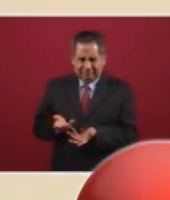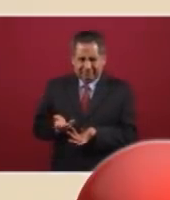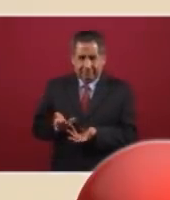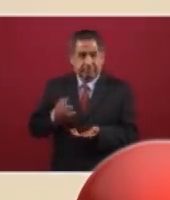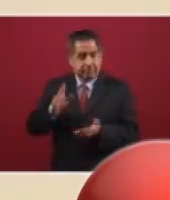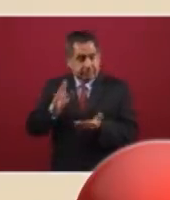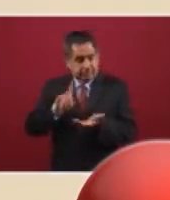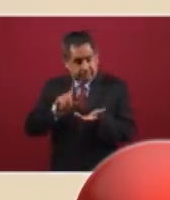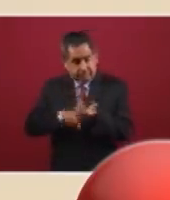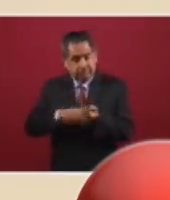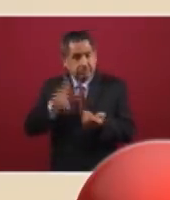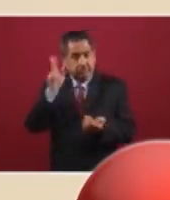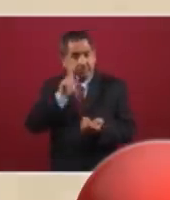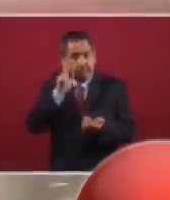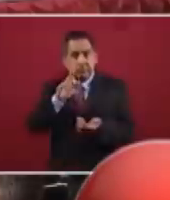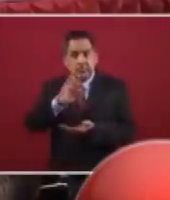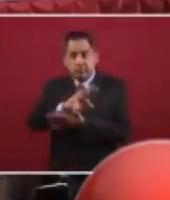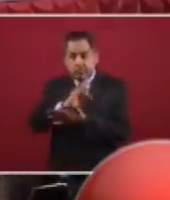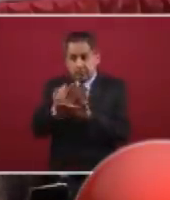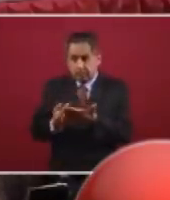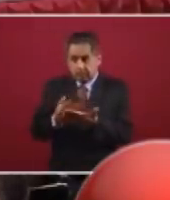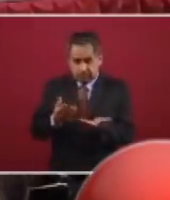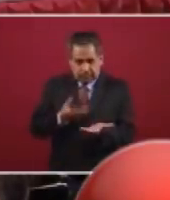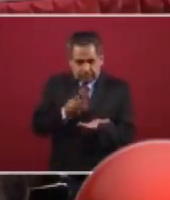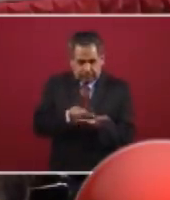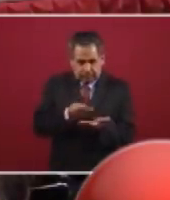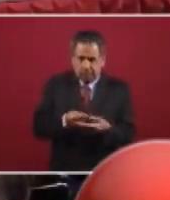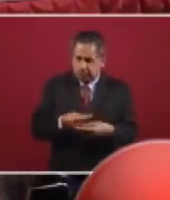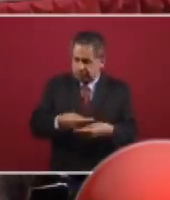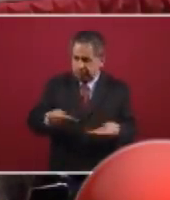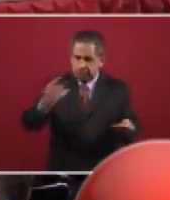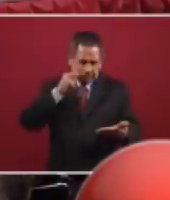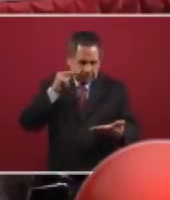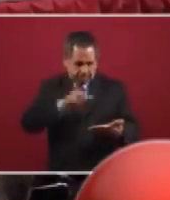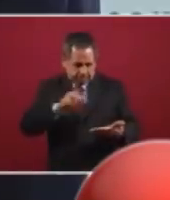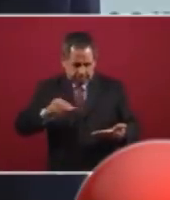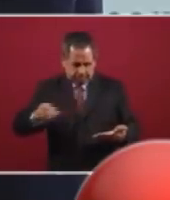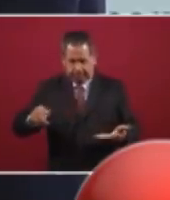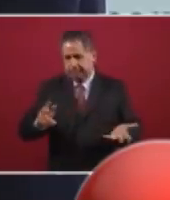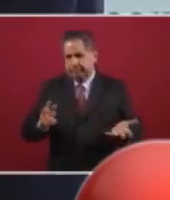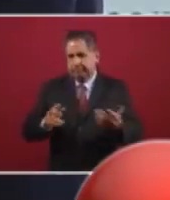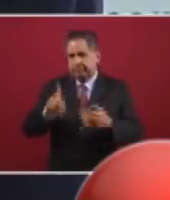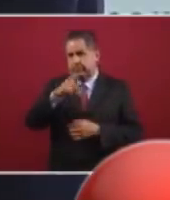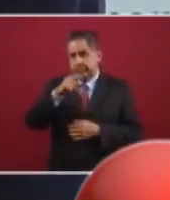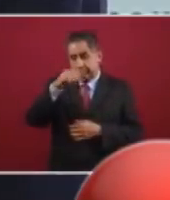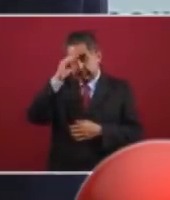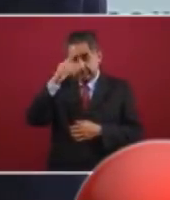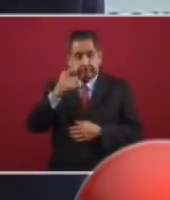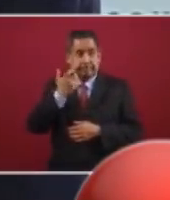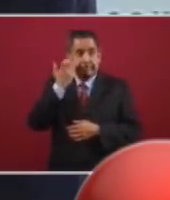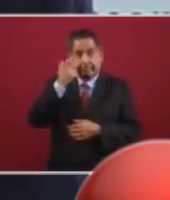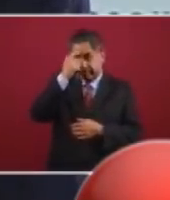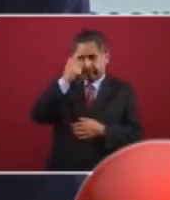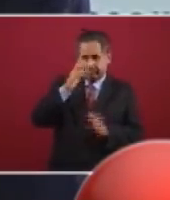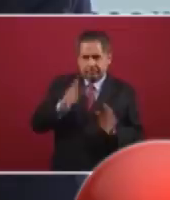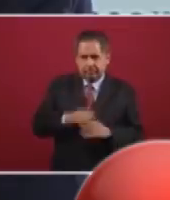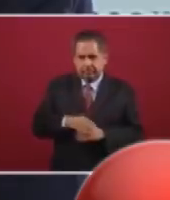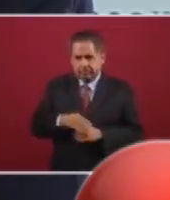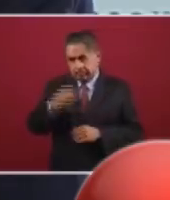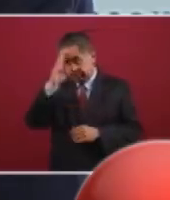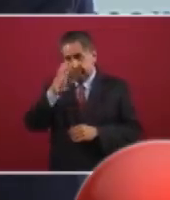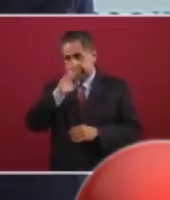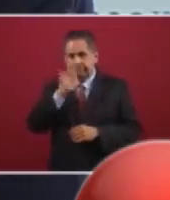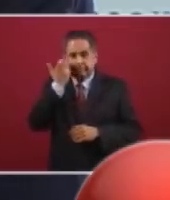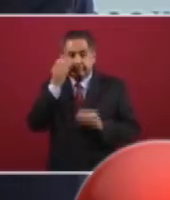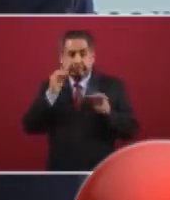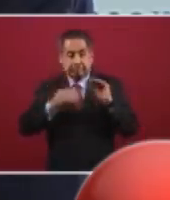facturas que se les van a entregar yo no voy a a pesar de que